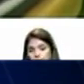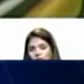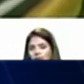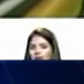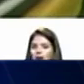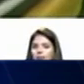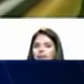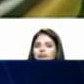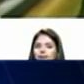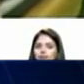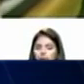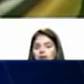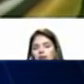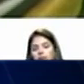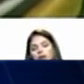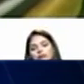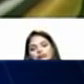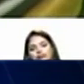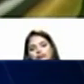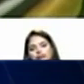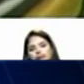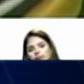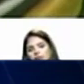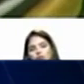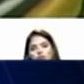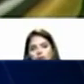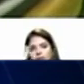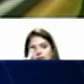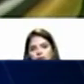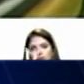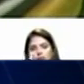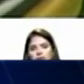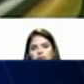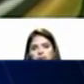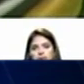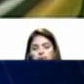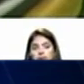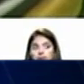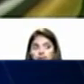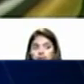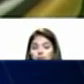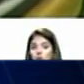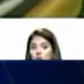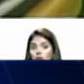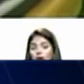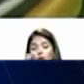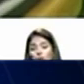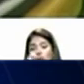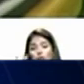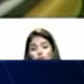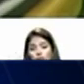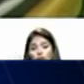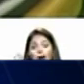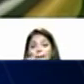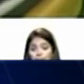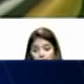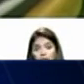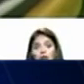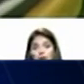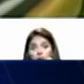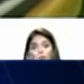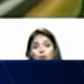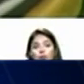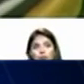víctimas y la reconciliación nacional. He aquí un instrumento que había prometido el jefe de Estado para